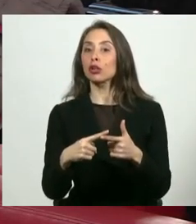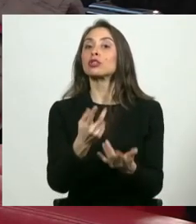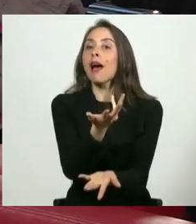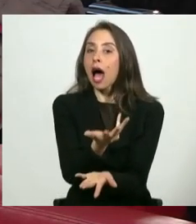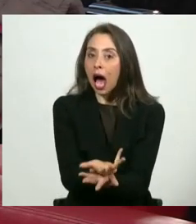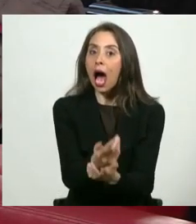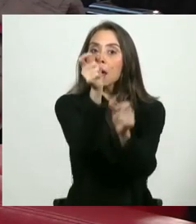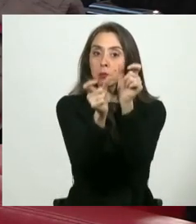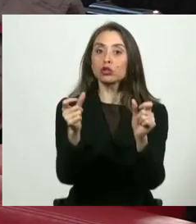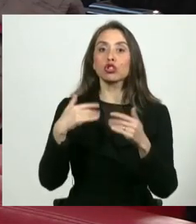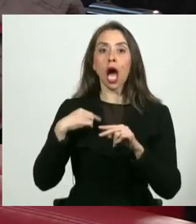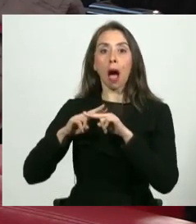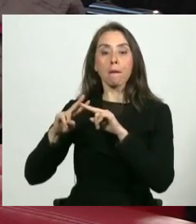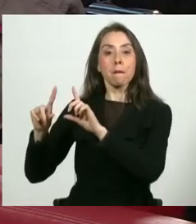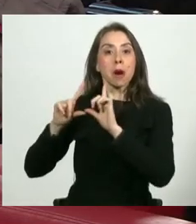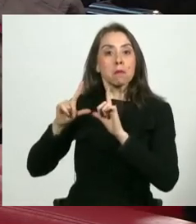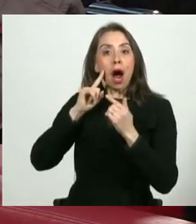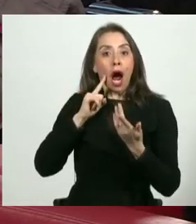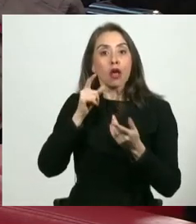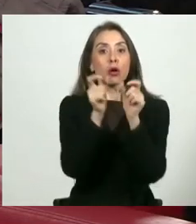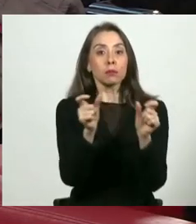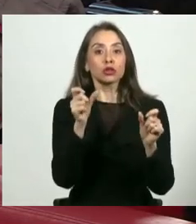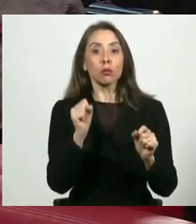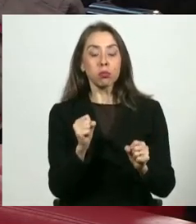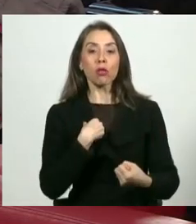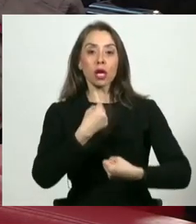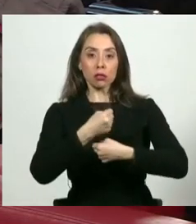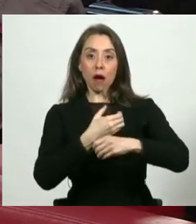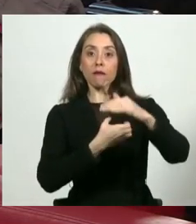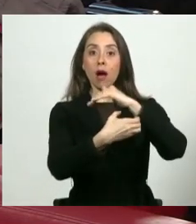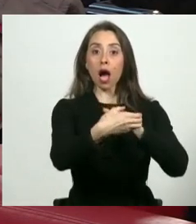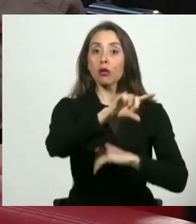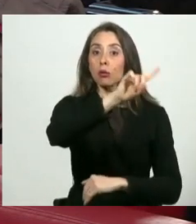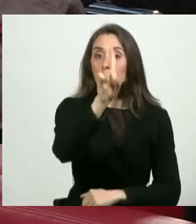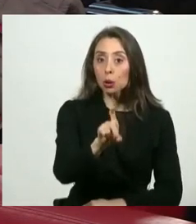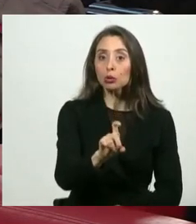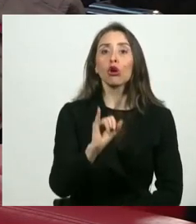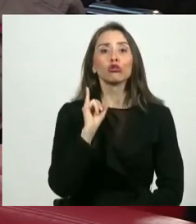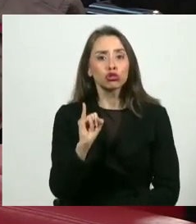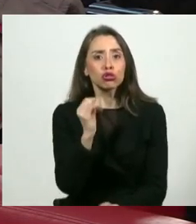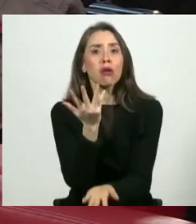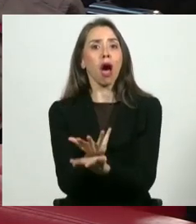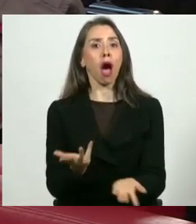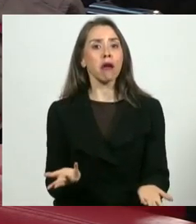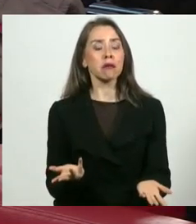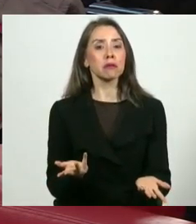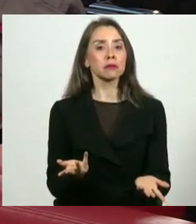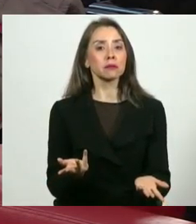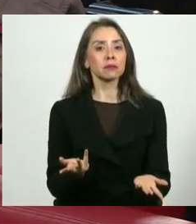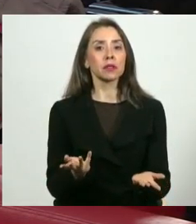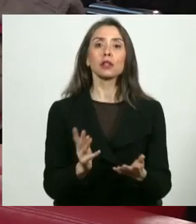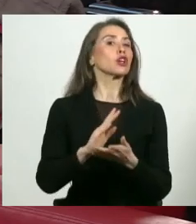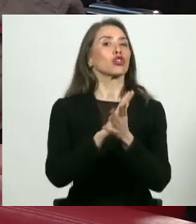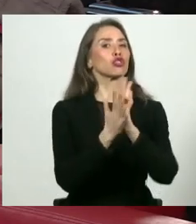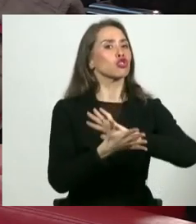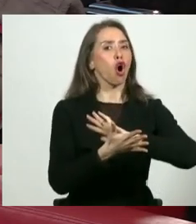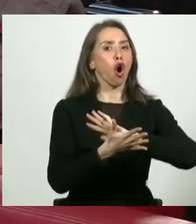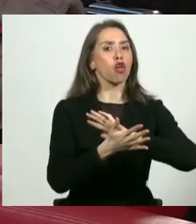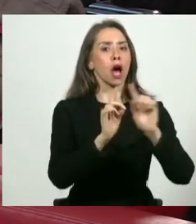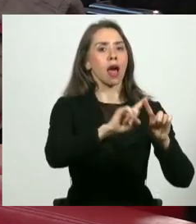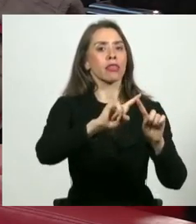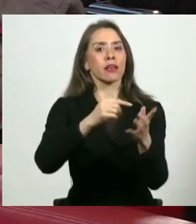gente preparada o hay gente para ocupar puestos laborales? Claro que sí lo hay. Y de todas las